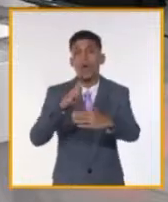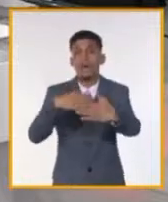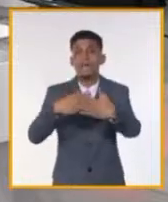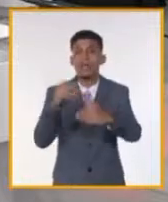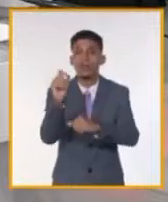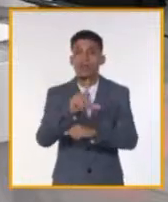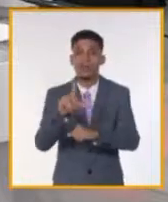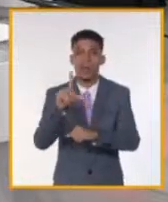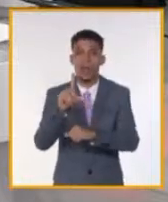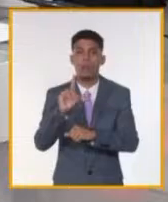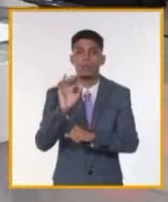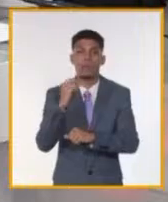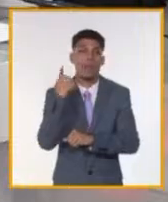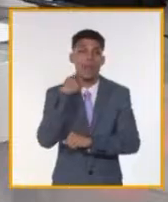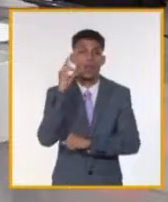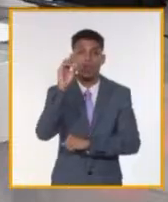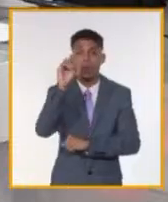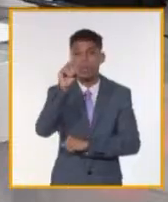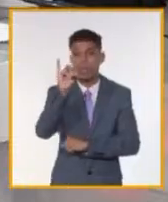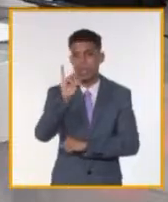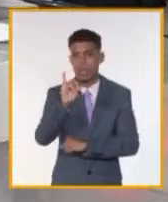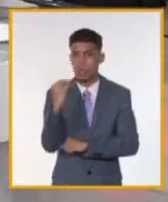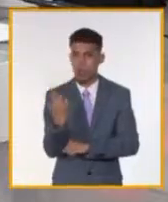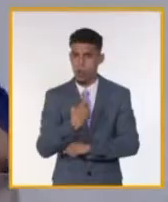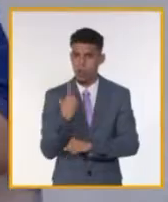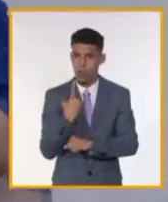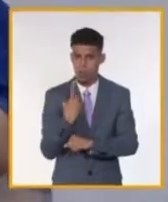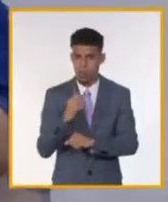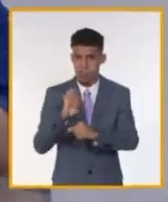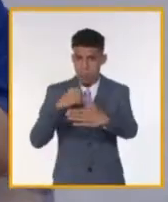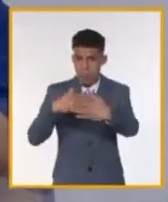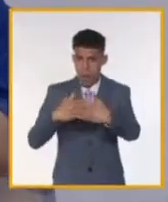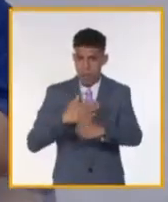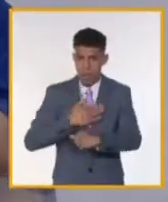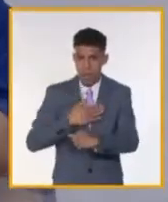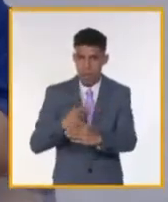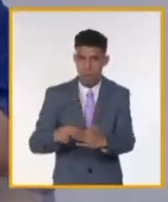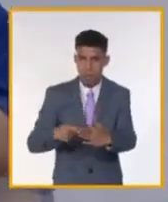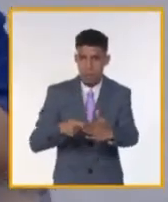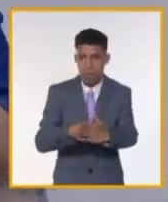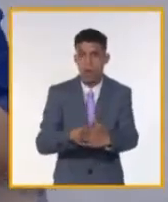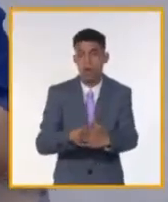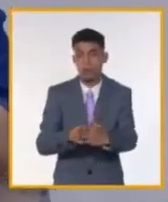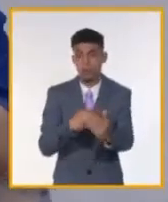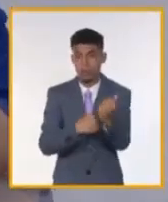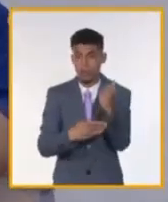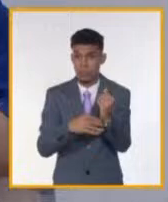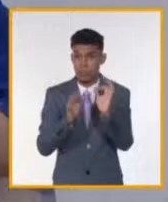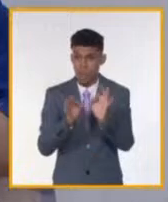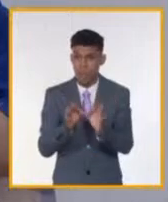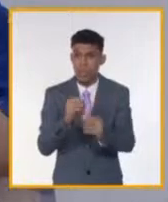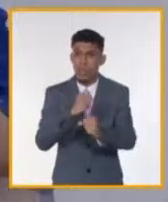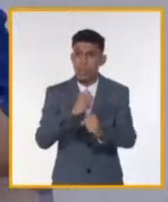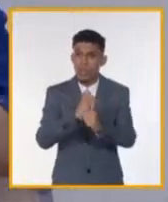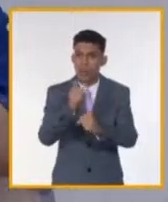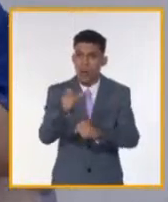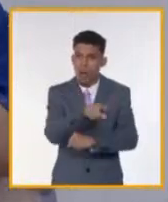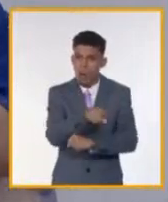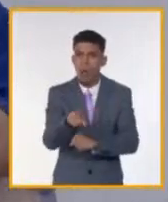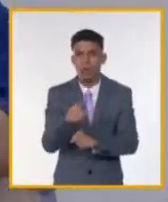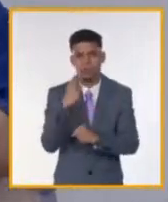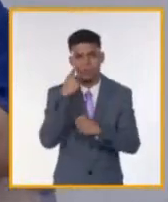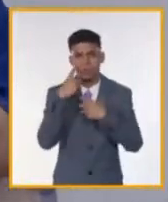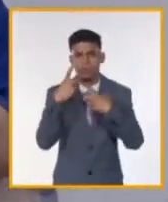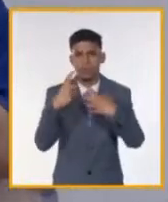año 2016 y nos autofinanciamos, o sea que realmente hay un potencial. Déjame decirte, el CIPIN es